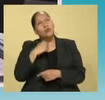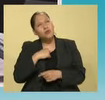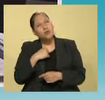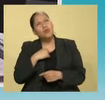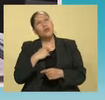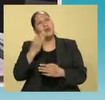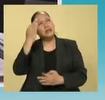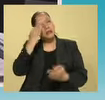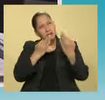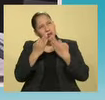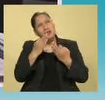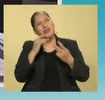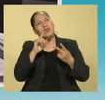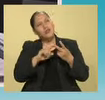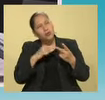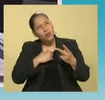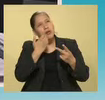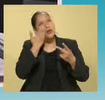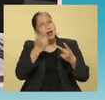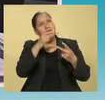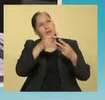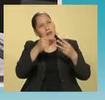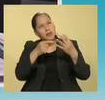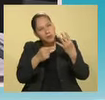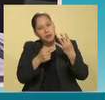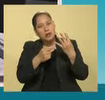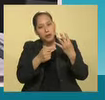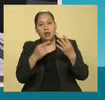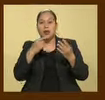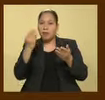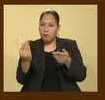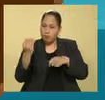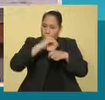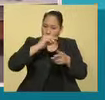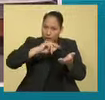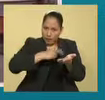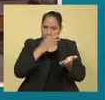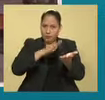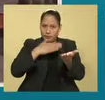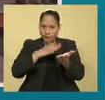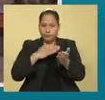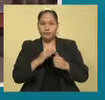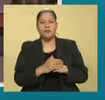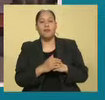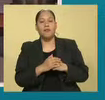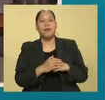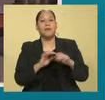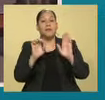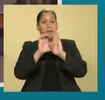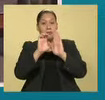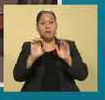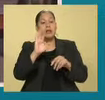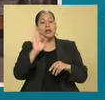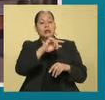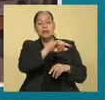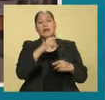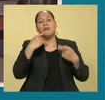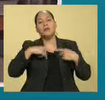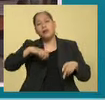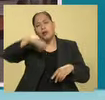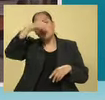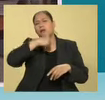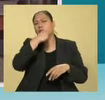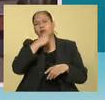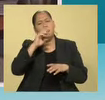cómo quiero transitar por esta última etapa de mi vida. Consciente, en caso de que no esté consciente,